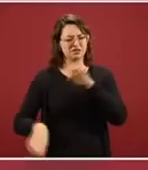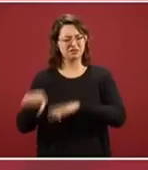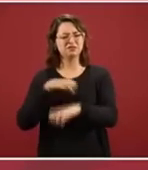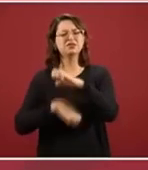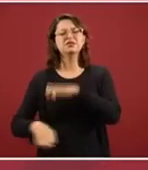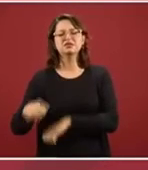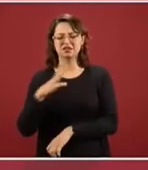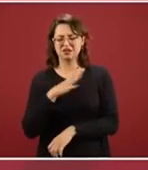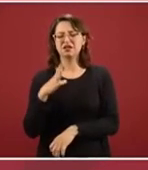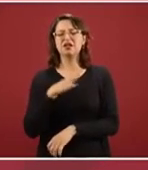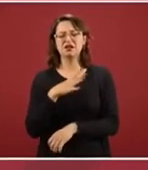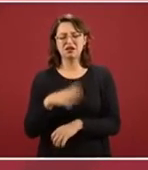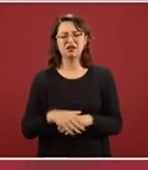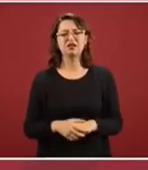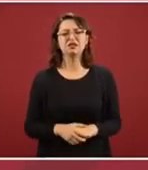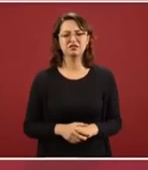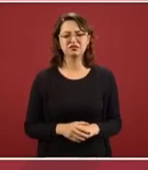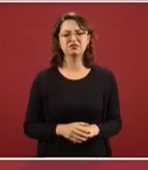empresarios,